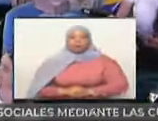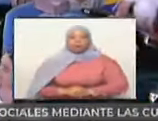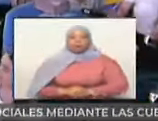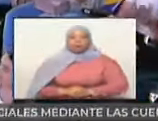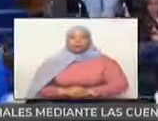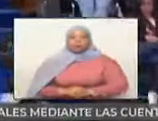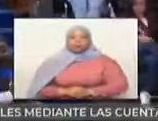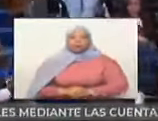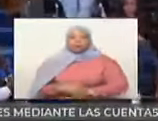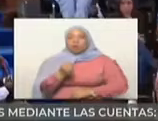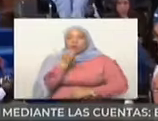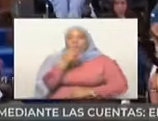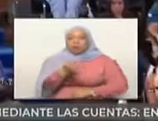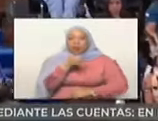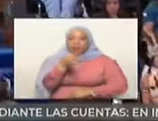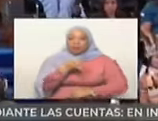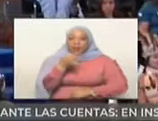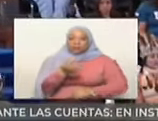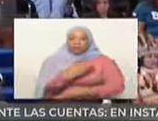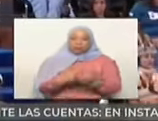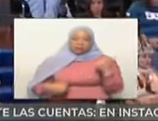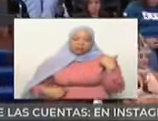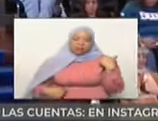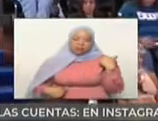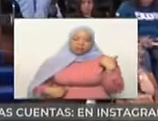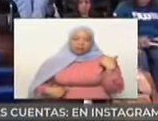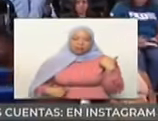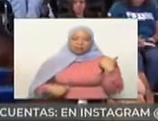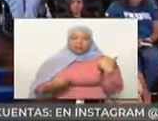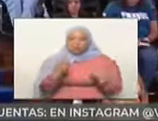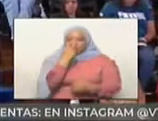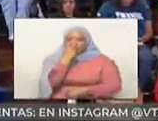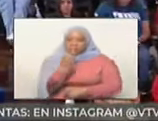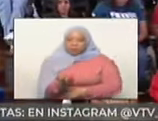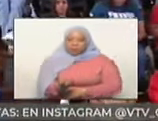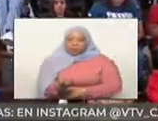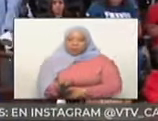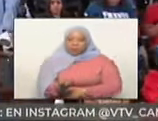Bueno, presidente, antes que todo, muchísimas gracias por esta invitación.